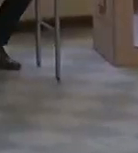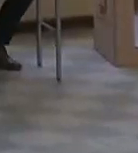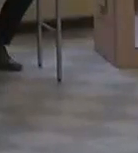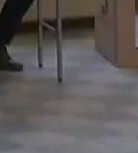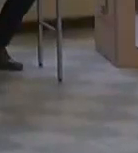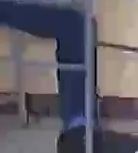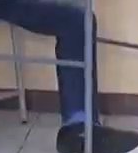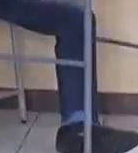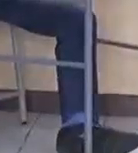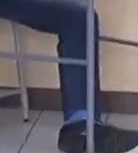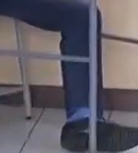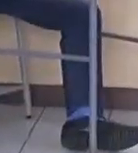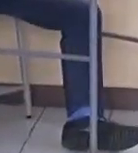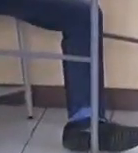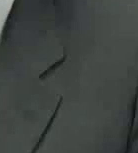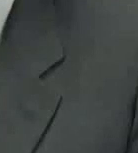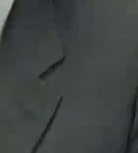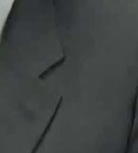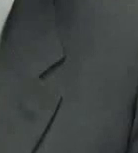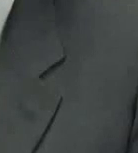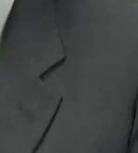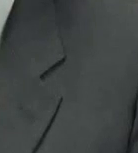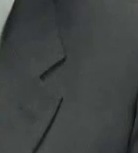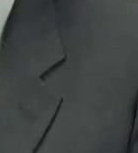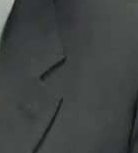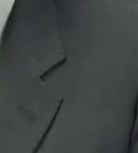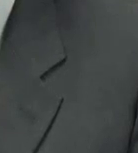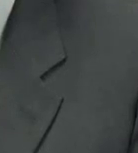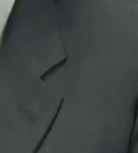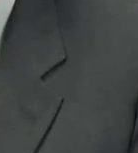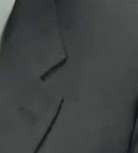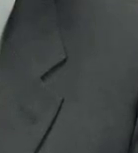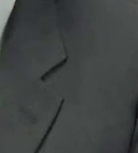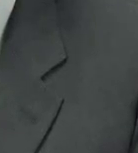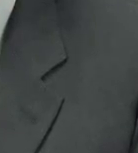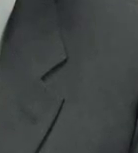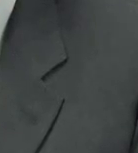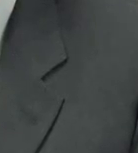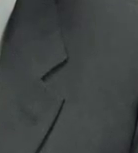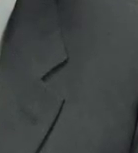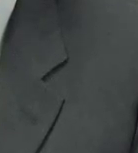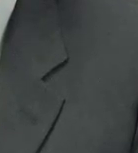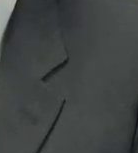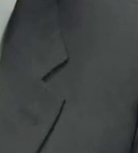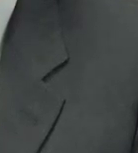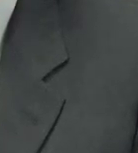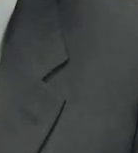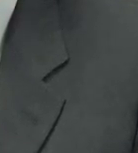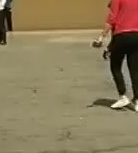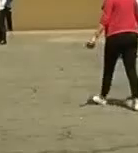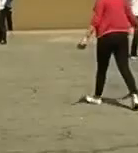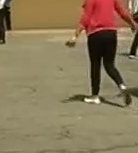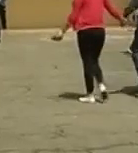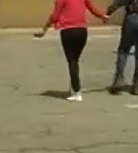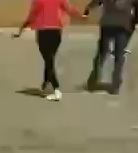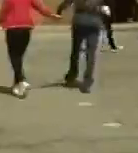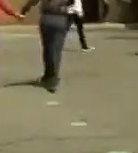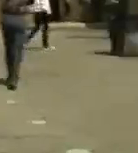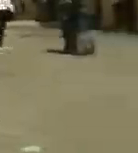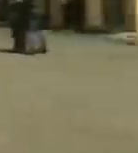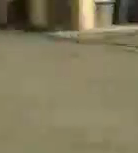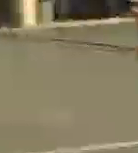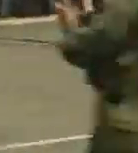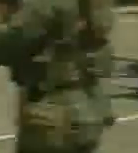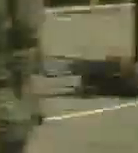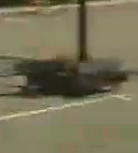resultado favorable en la elección. Jorge Mora, analista político, profesor e investigador de la PUCE, para explicar las razones